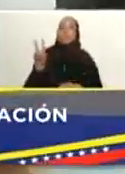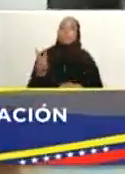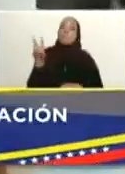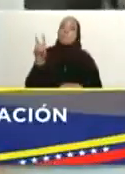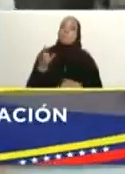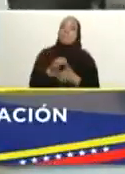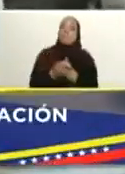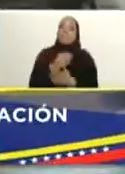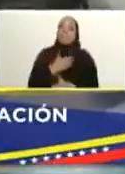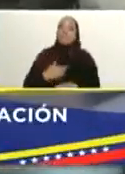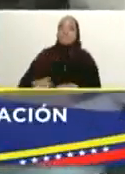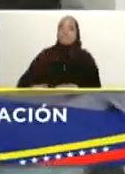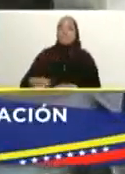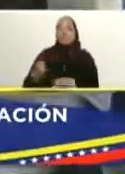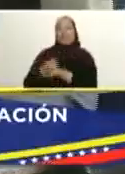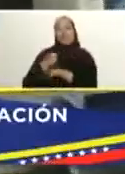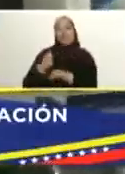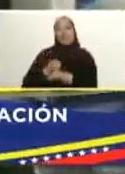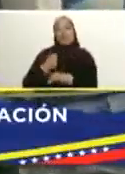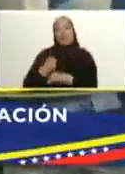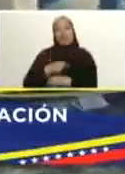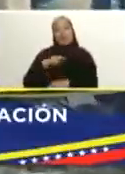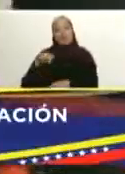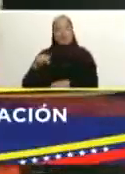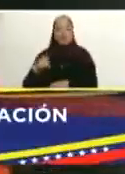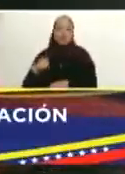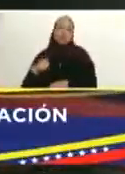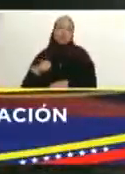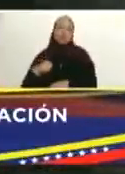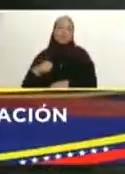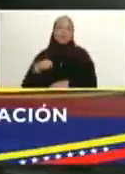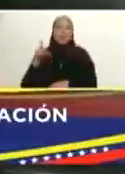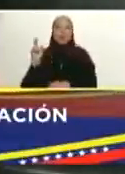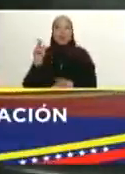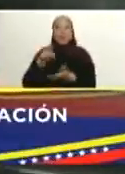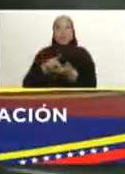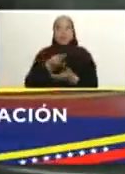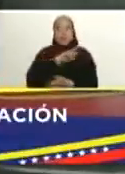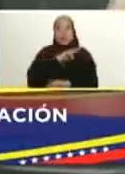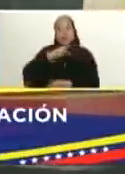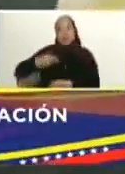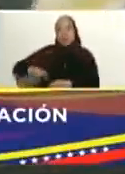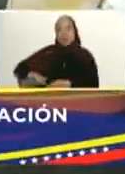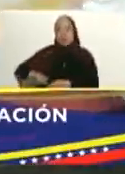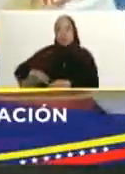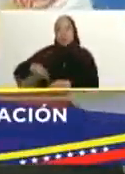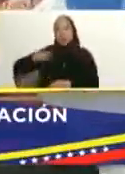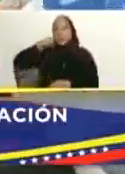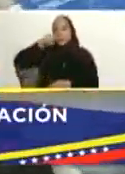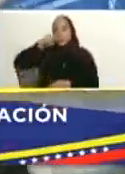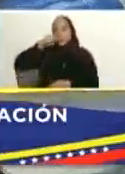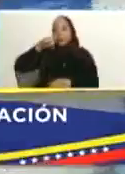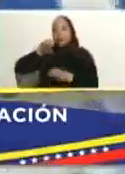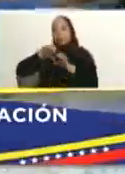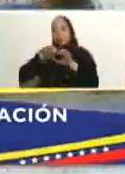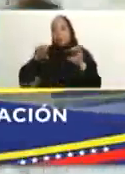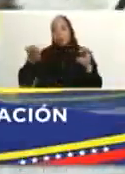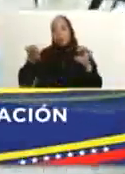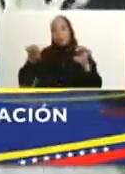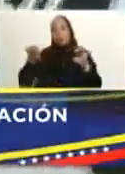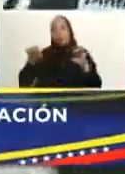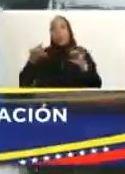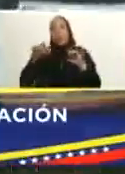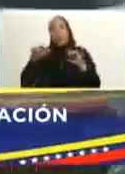parroquia. Estamos trabajando. Está también nuestro viceministro Vicente Campelo, que el Ministerio de Educación llevando